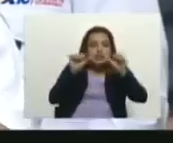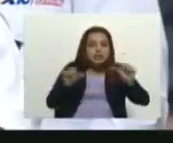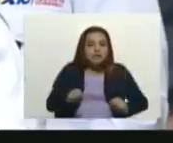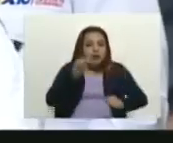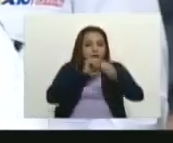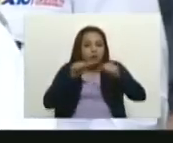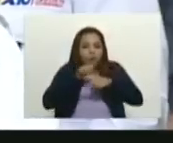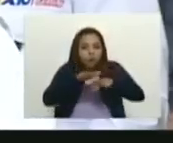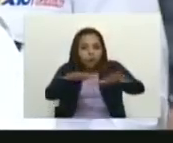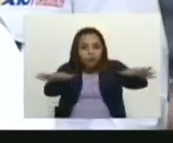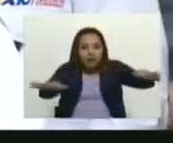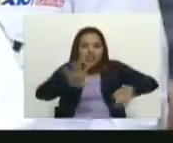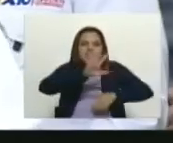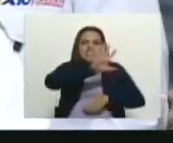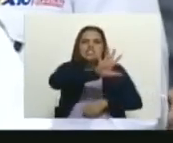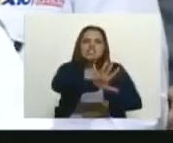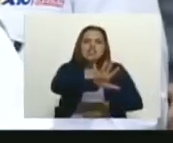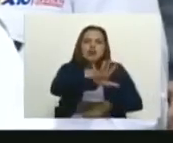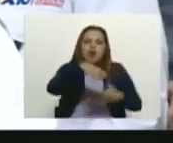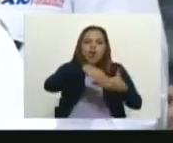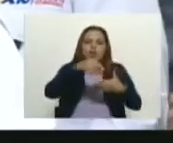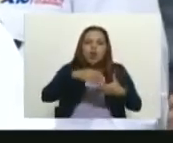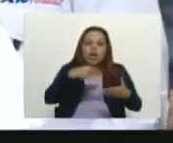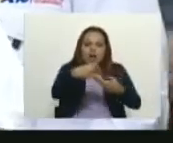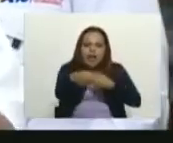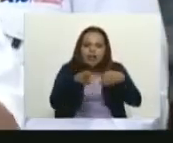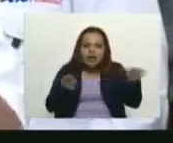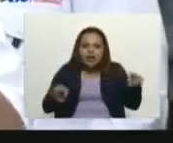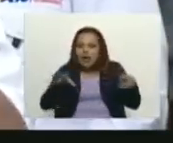de $5 por hectárea. Recogimos el dinero.